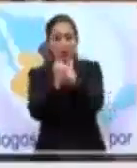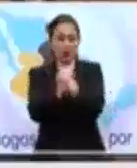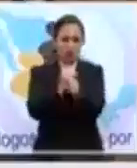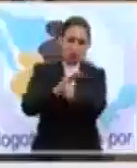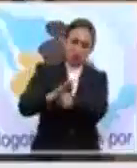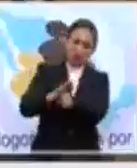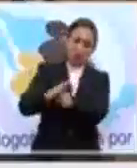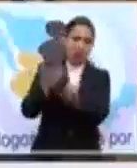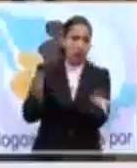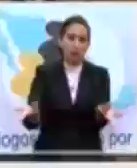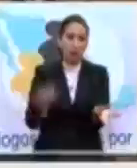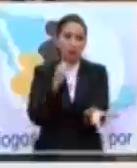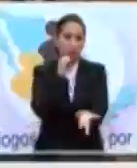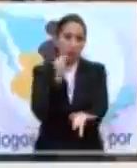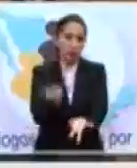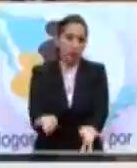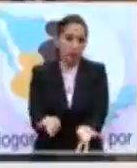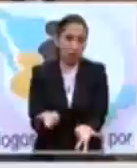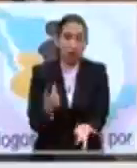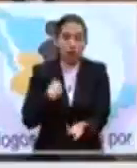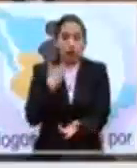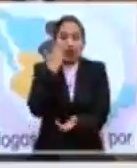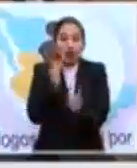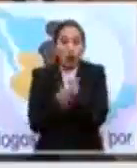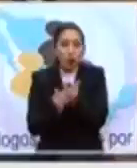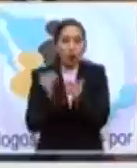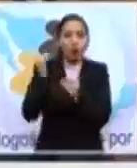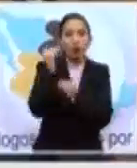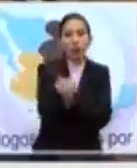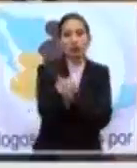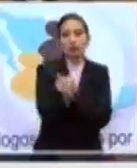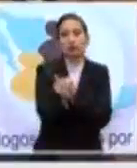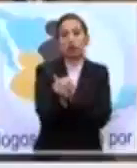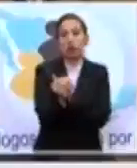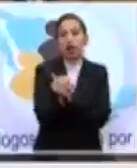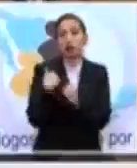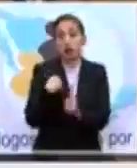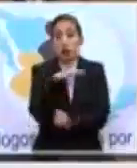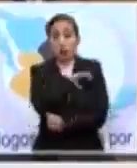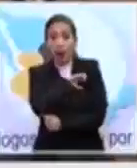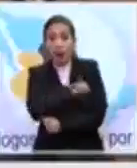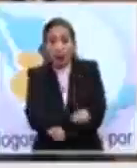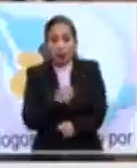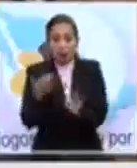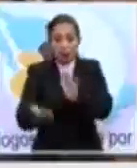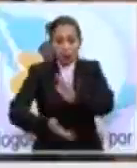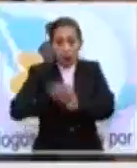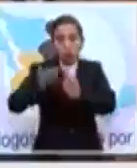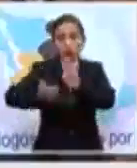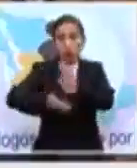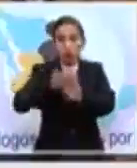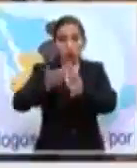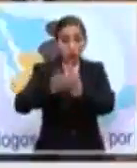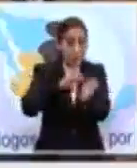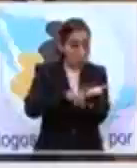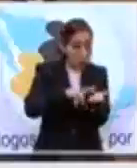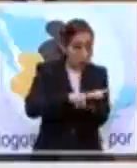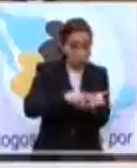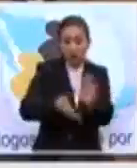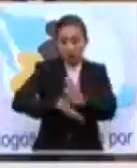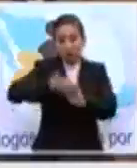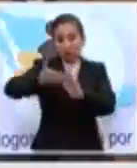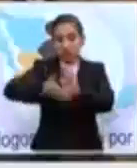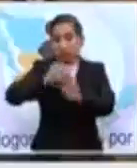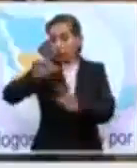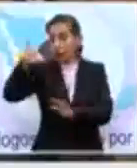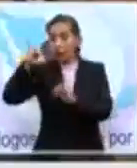imposibles también no lleva a nada. Yo prefiero avanzar y prefiero ir construyendo sobre lo que vale la pena y hay en las